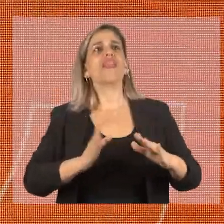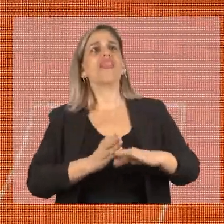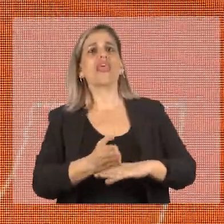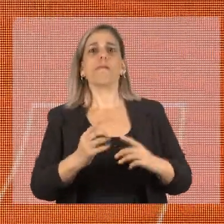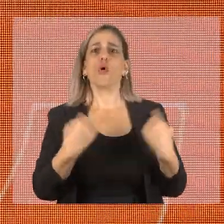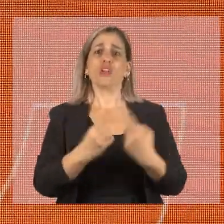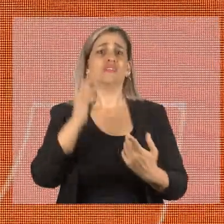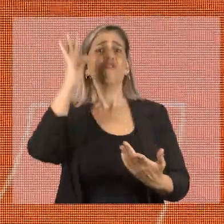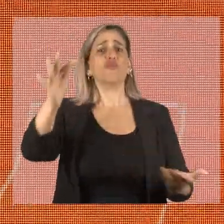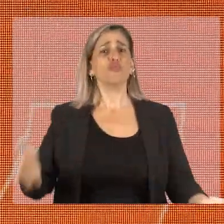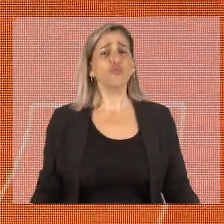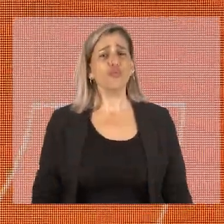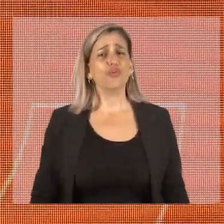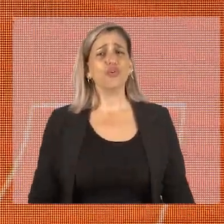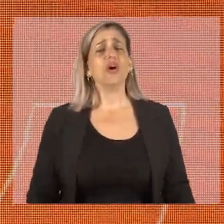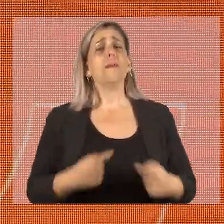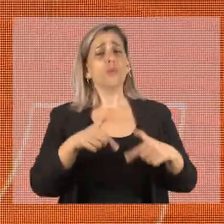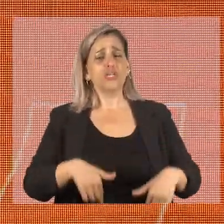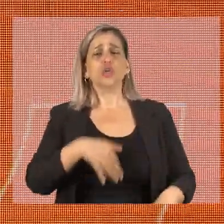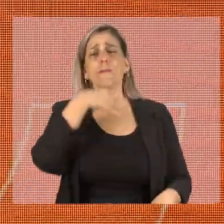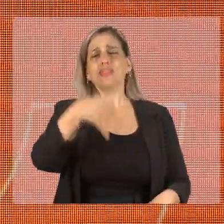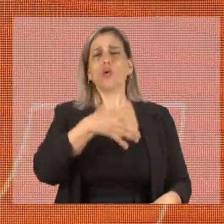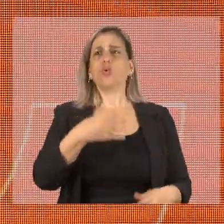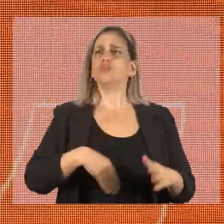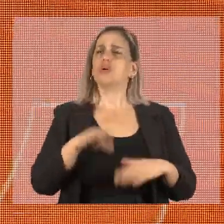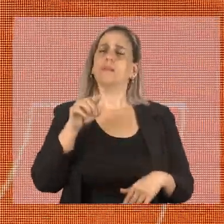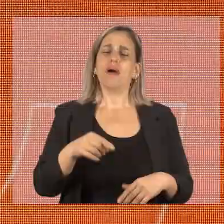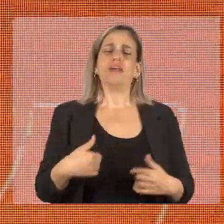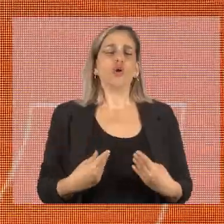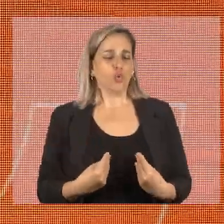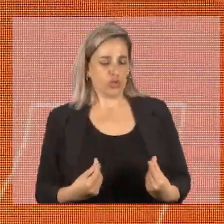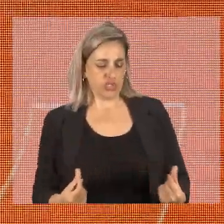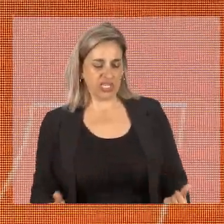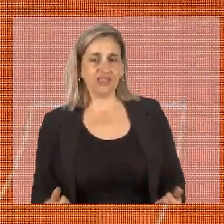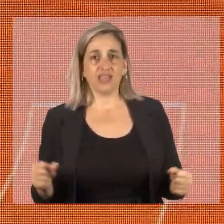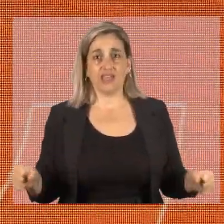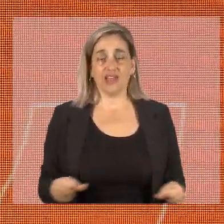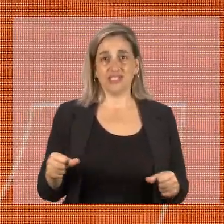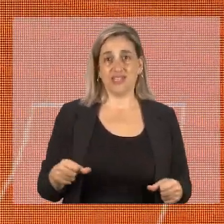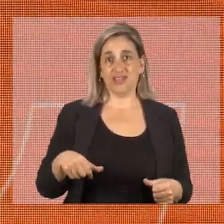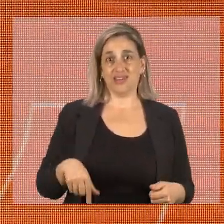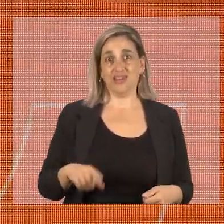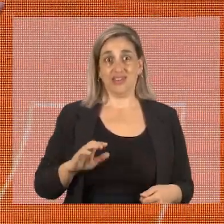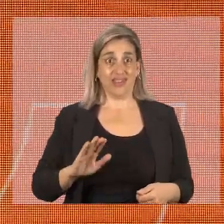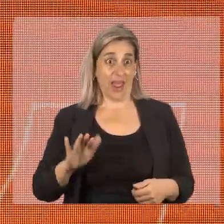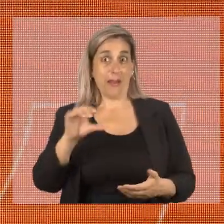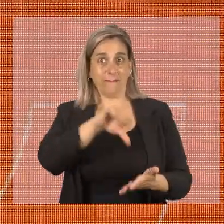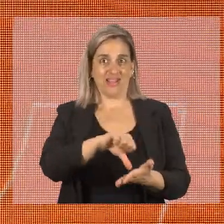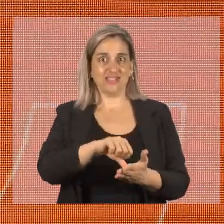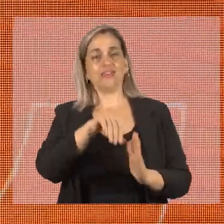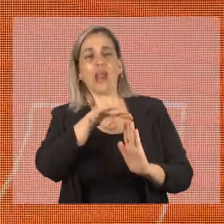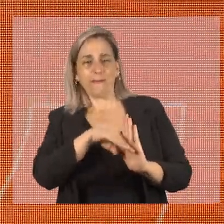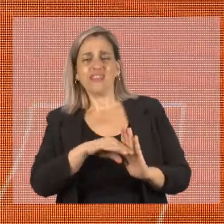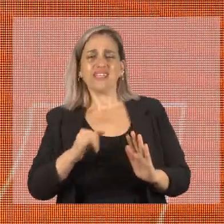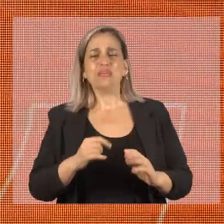Entonces, por eso mi discurso es mucho más de lo que uno siente que tiene que ser el país que las medidas propiamente dichas,